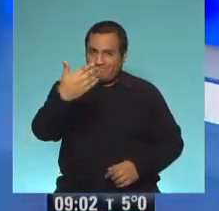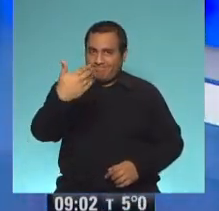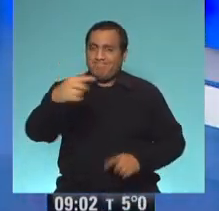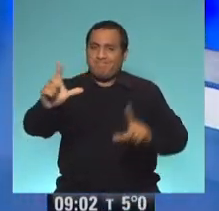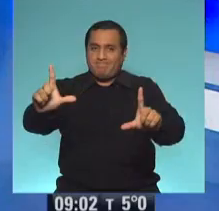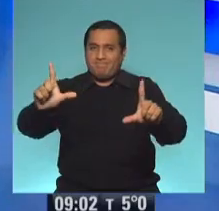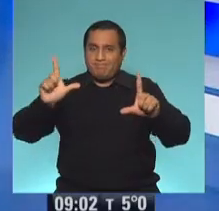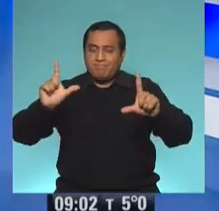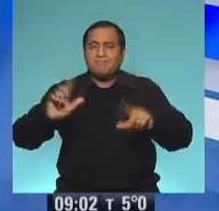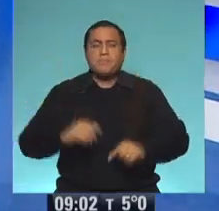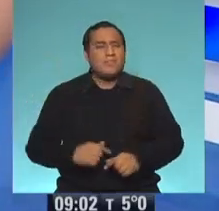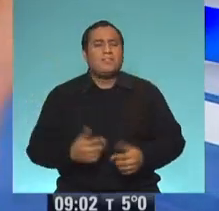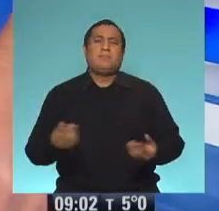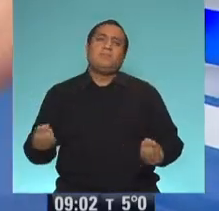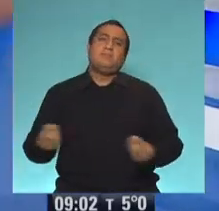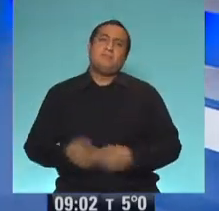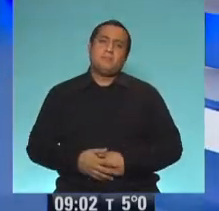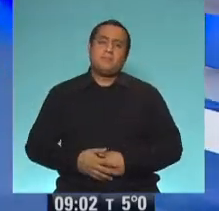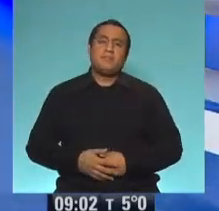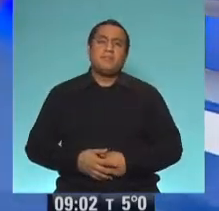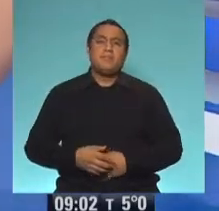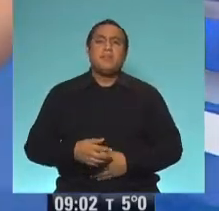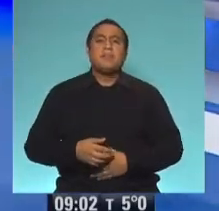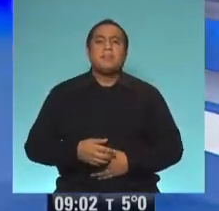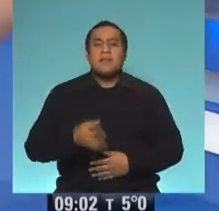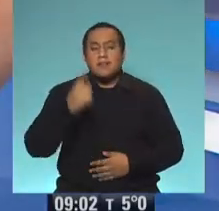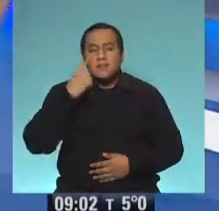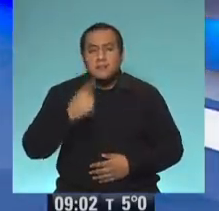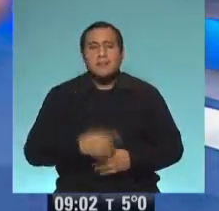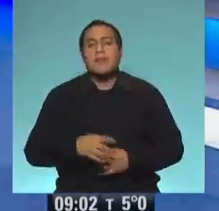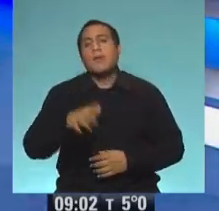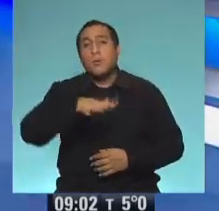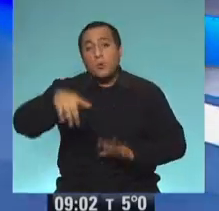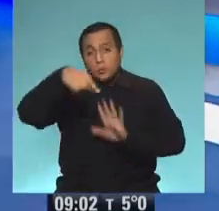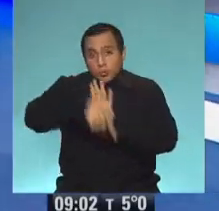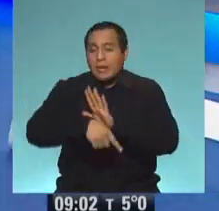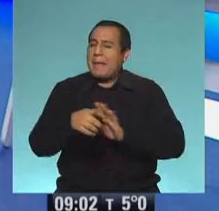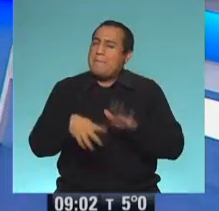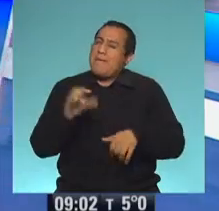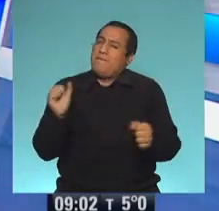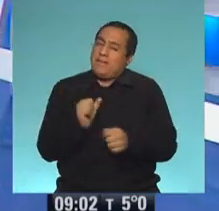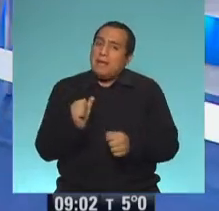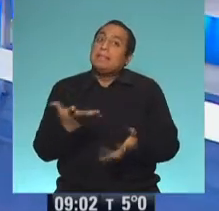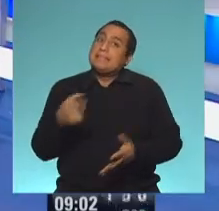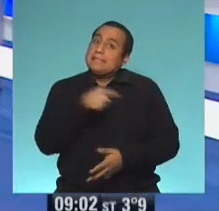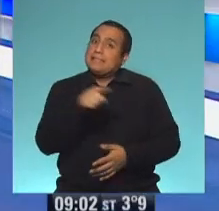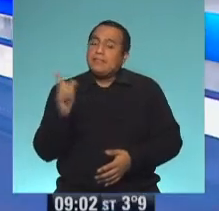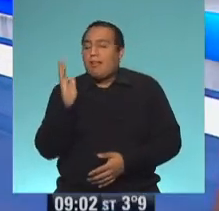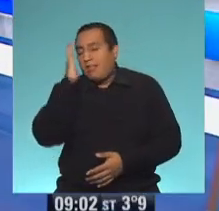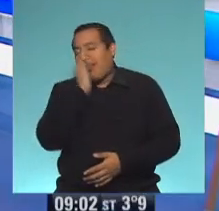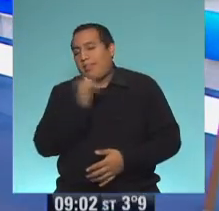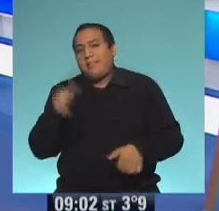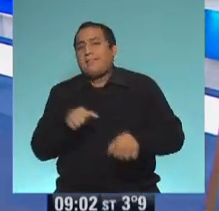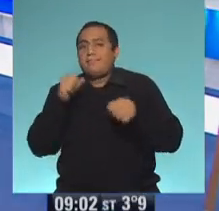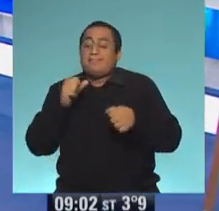Para, sí. Yo no puedo creer, ¿sabes dónde? ¿Dónde? En Celeu, en el sur. No te la puedo. Viste que hace más frío. Hace más frío, están como tapaditos. Y nos